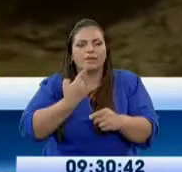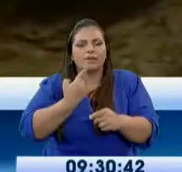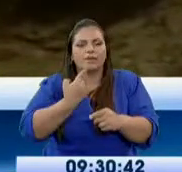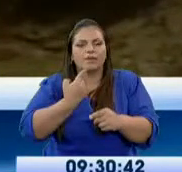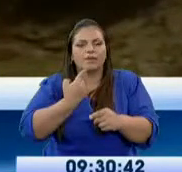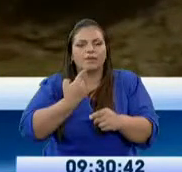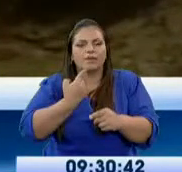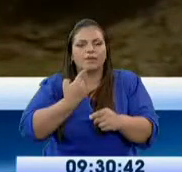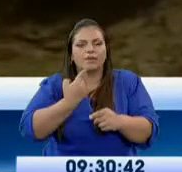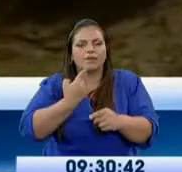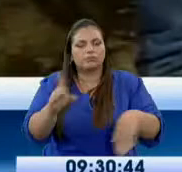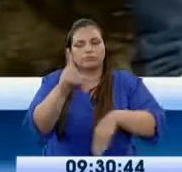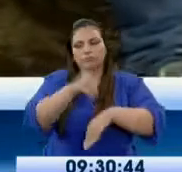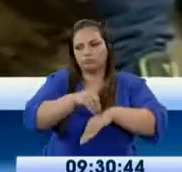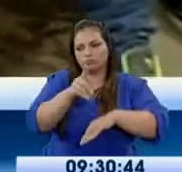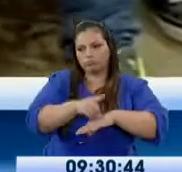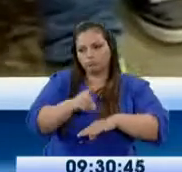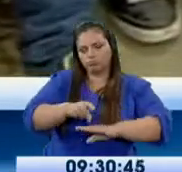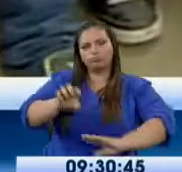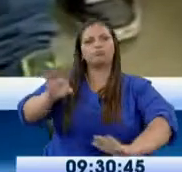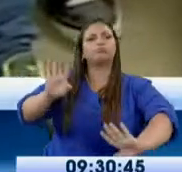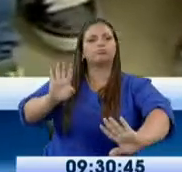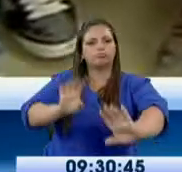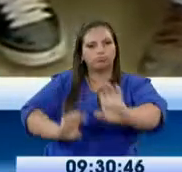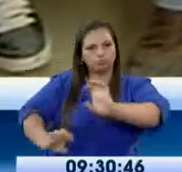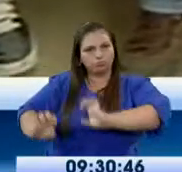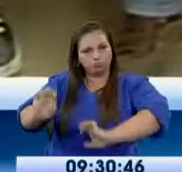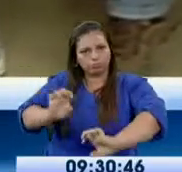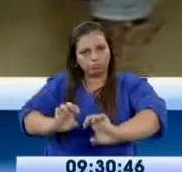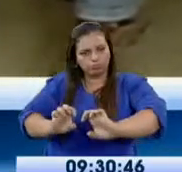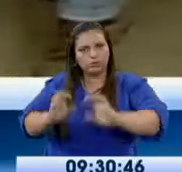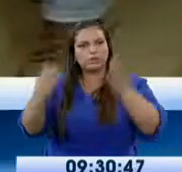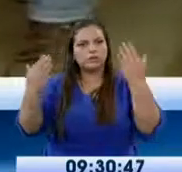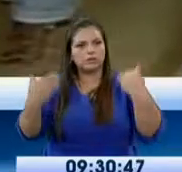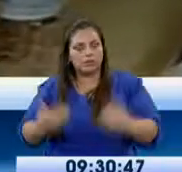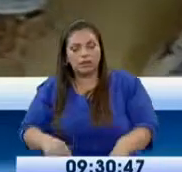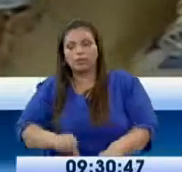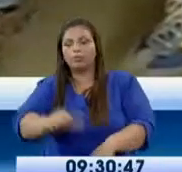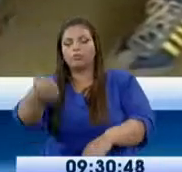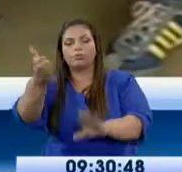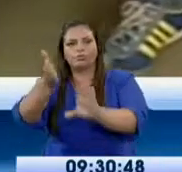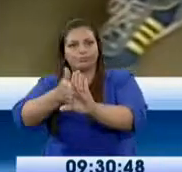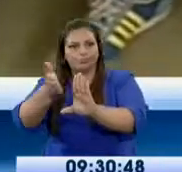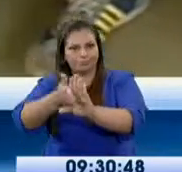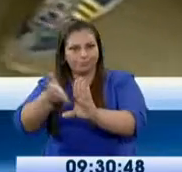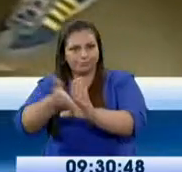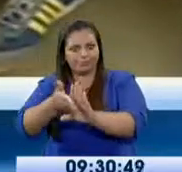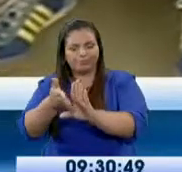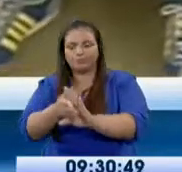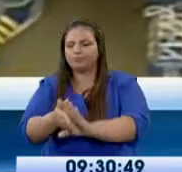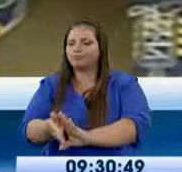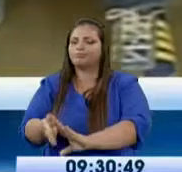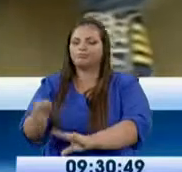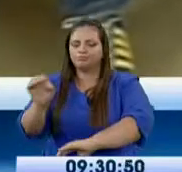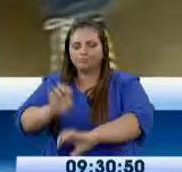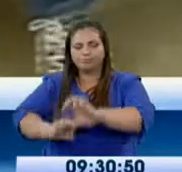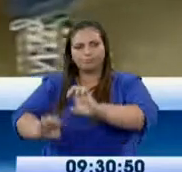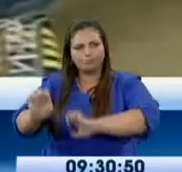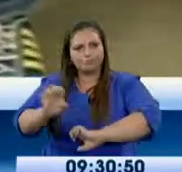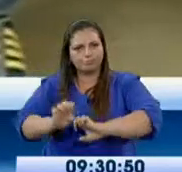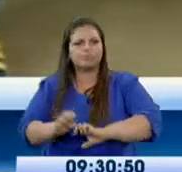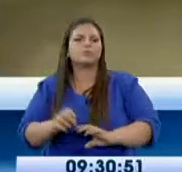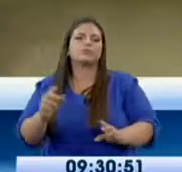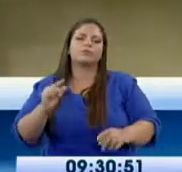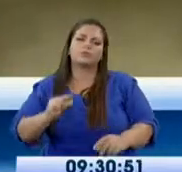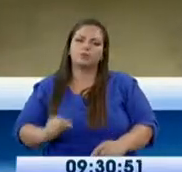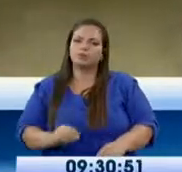ya inmediatamente va a retomar ese caso, le va a hacer un perfil, le va a indicar que tiene que venir, como ustedes podemos observar, todos estos